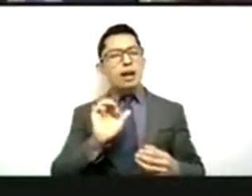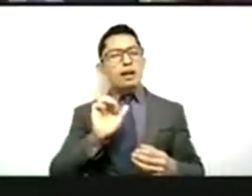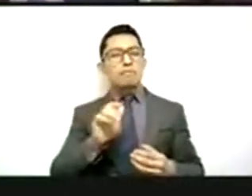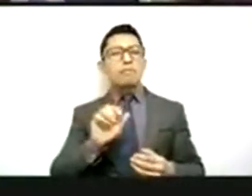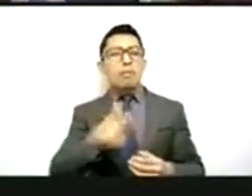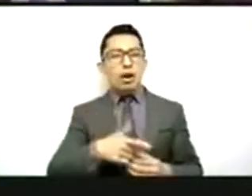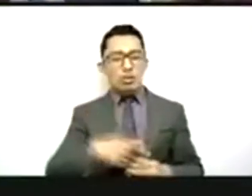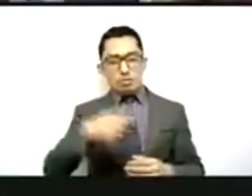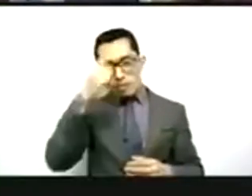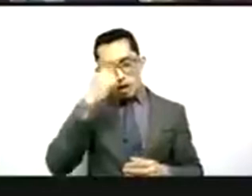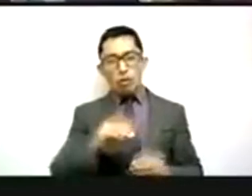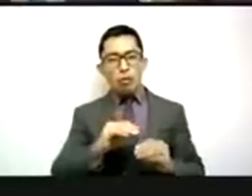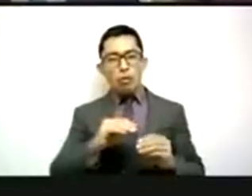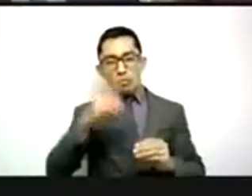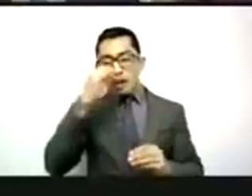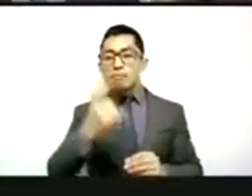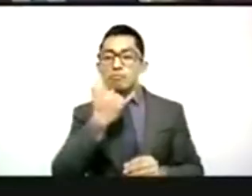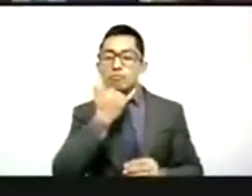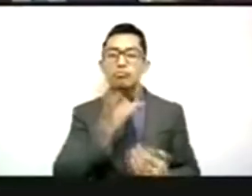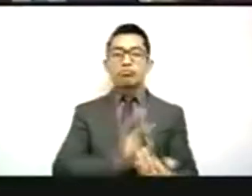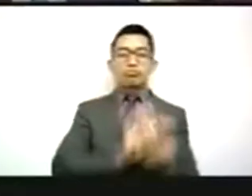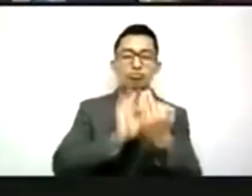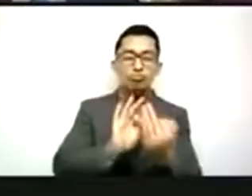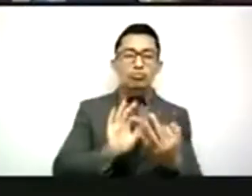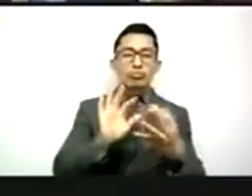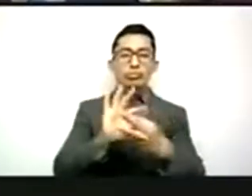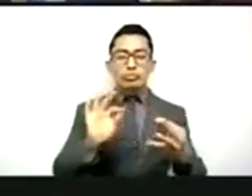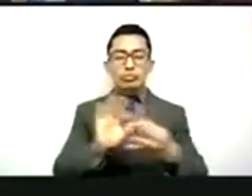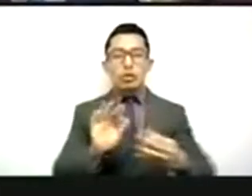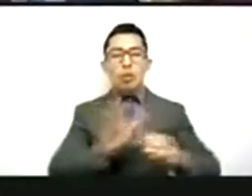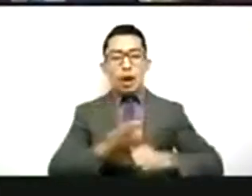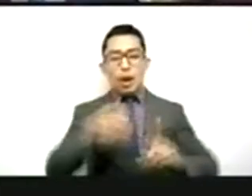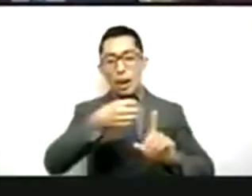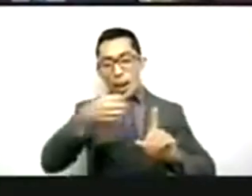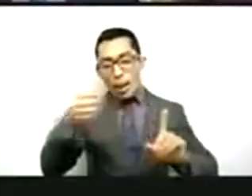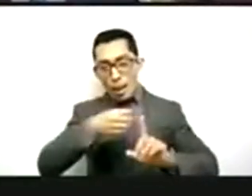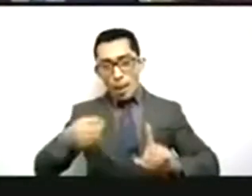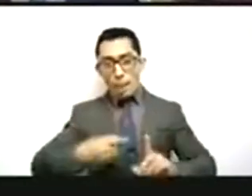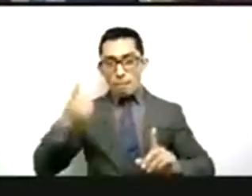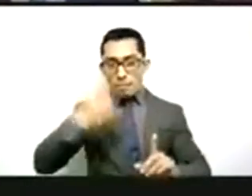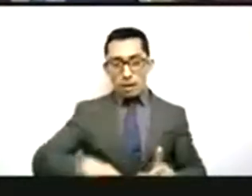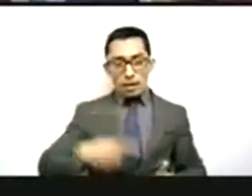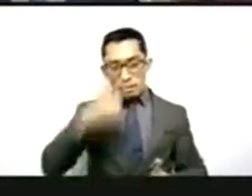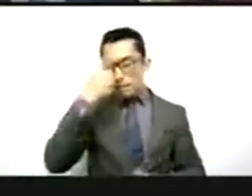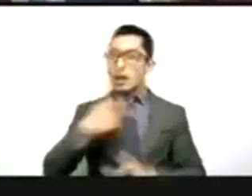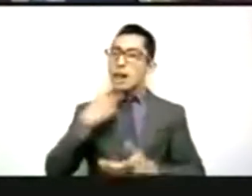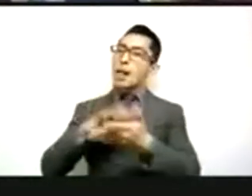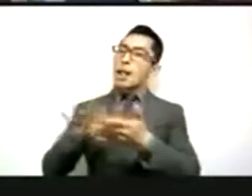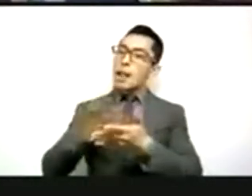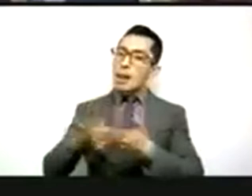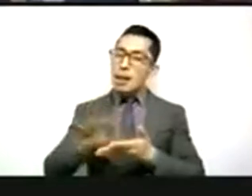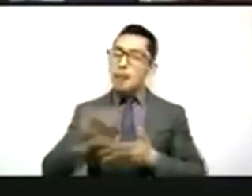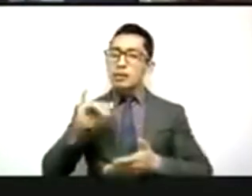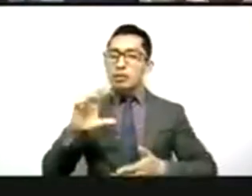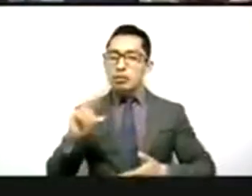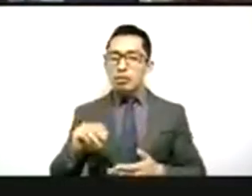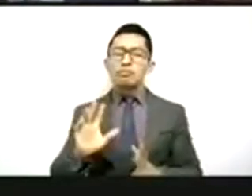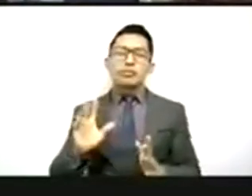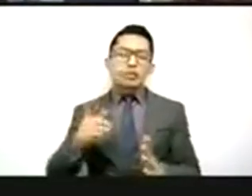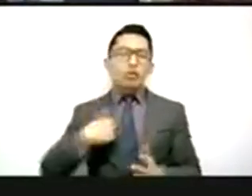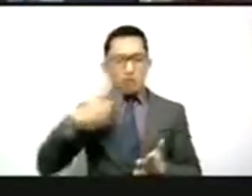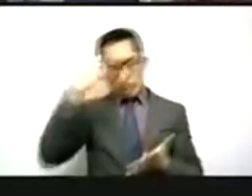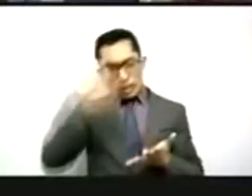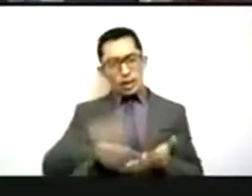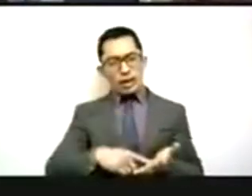guión específico de disculpa pública, y en lo particular me parece a mí que hay que